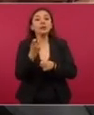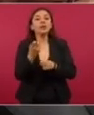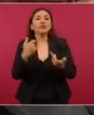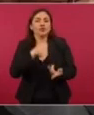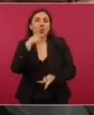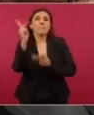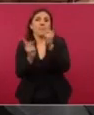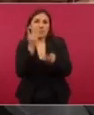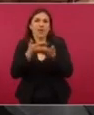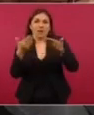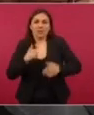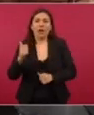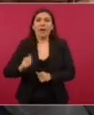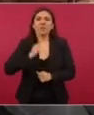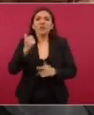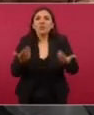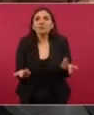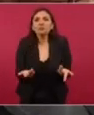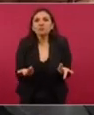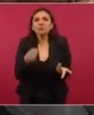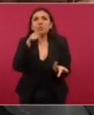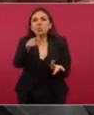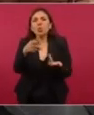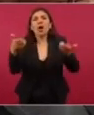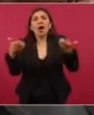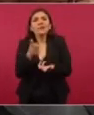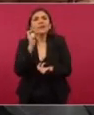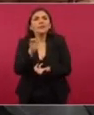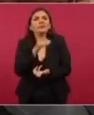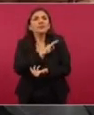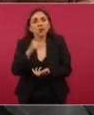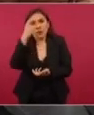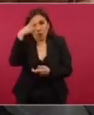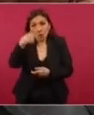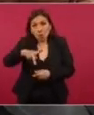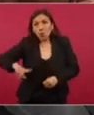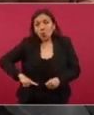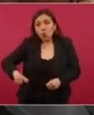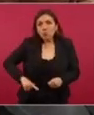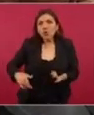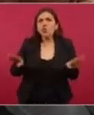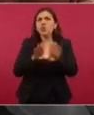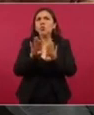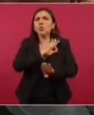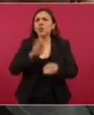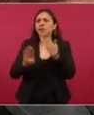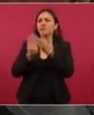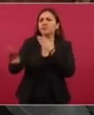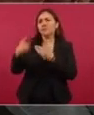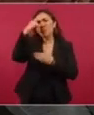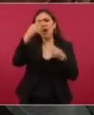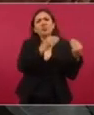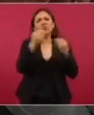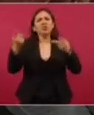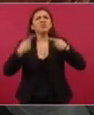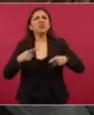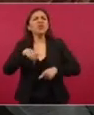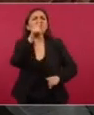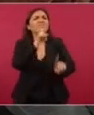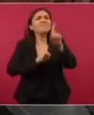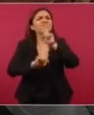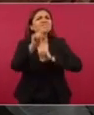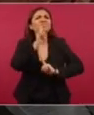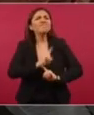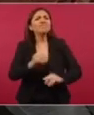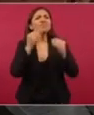Preguntarles, aprovechando, ¿qué puede hacer su gobierno para evitar que más charlatanes como estos,